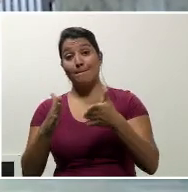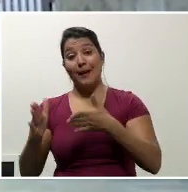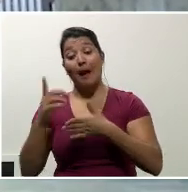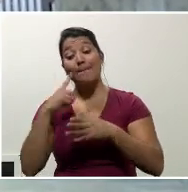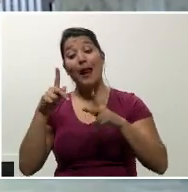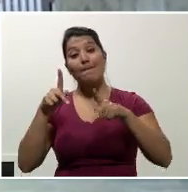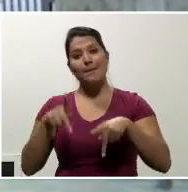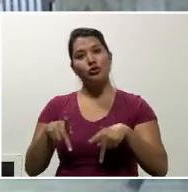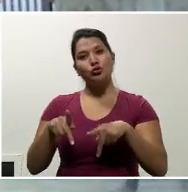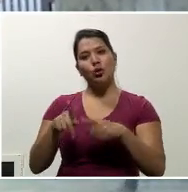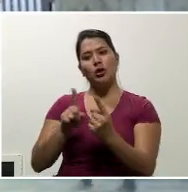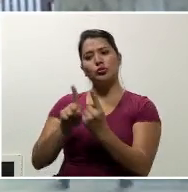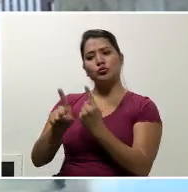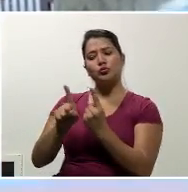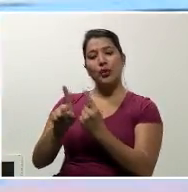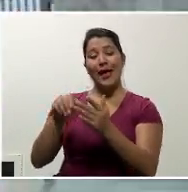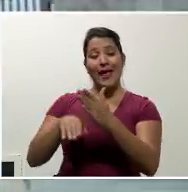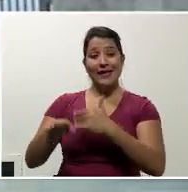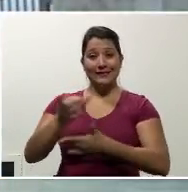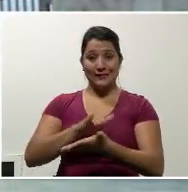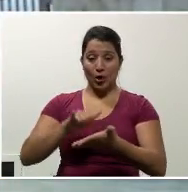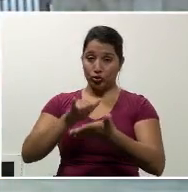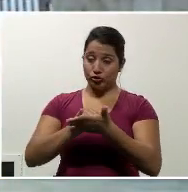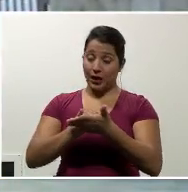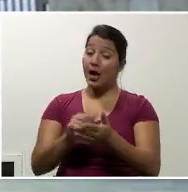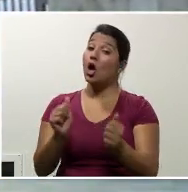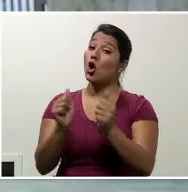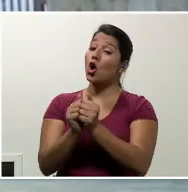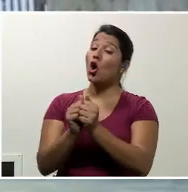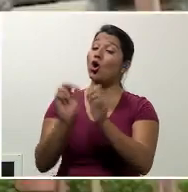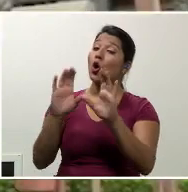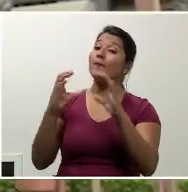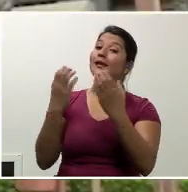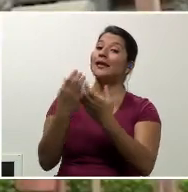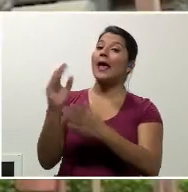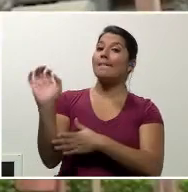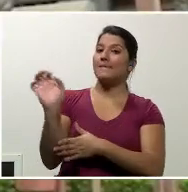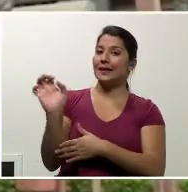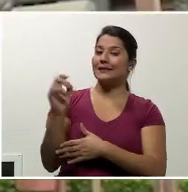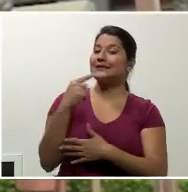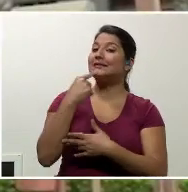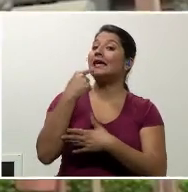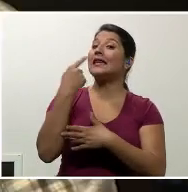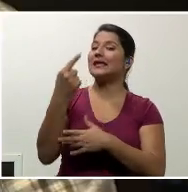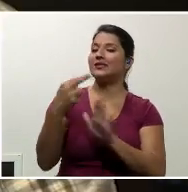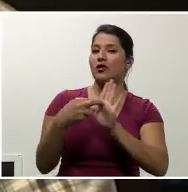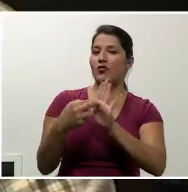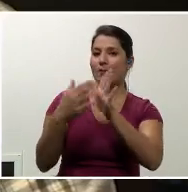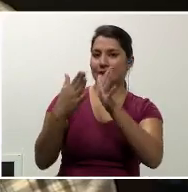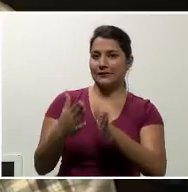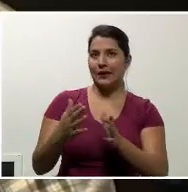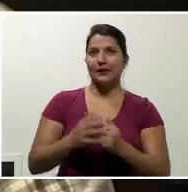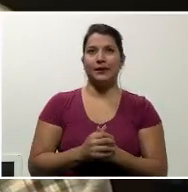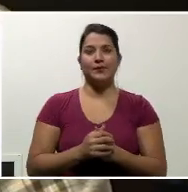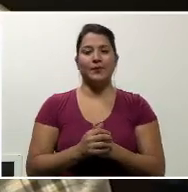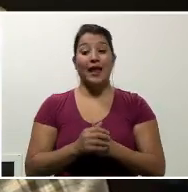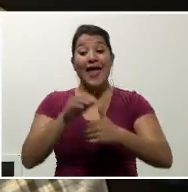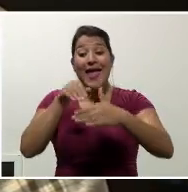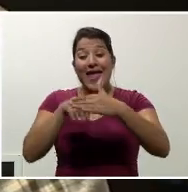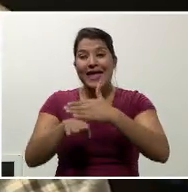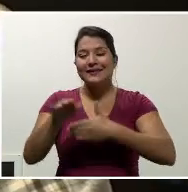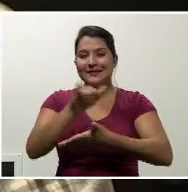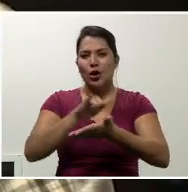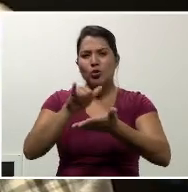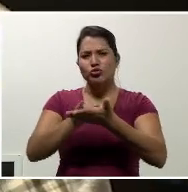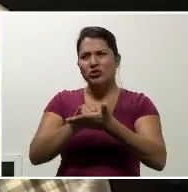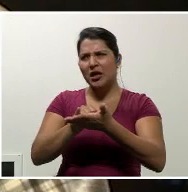capital y con los comités de emergencias, explicó el vocero de este gobierno local. A San José ingresan mucho más de 1 millón de